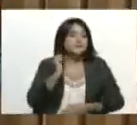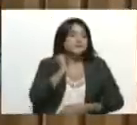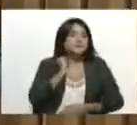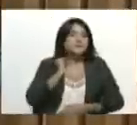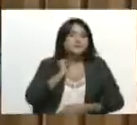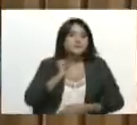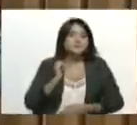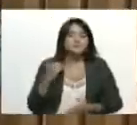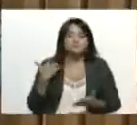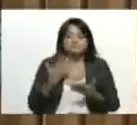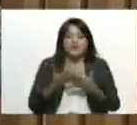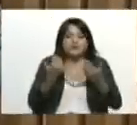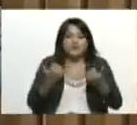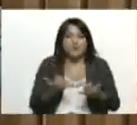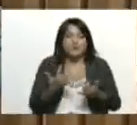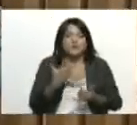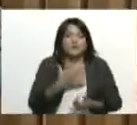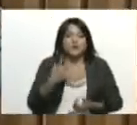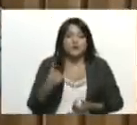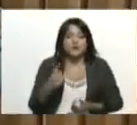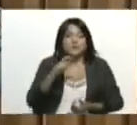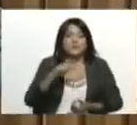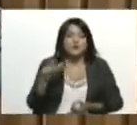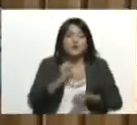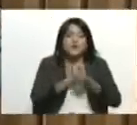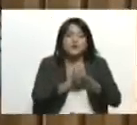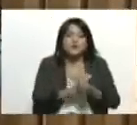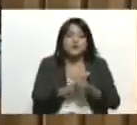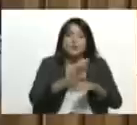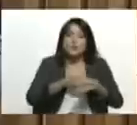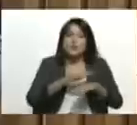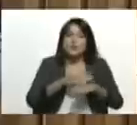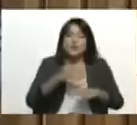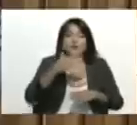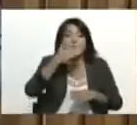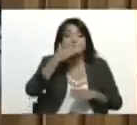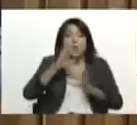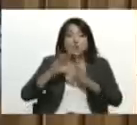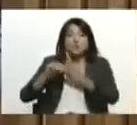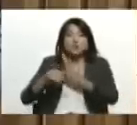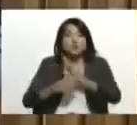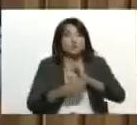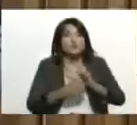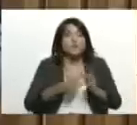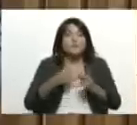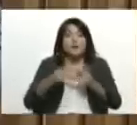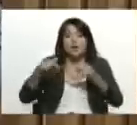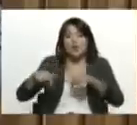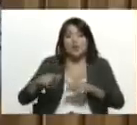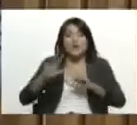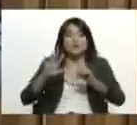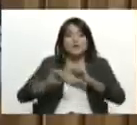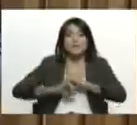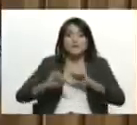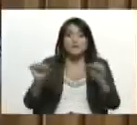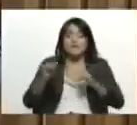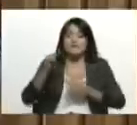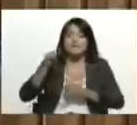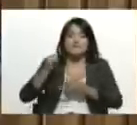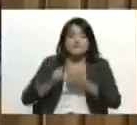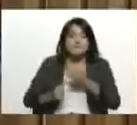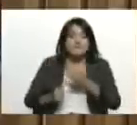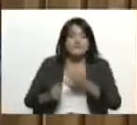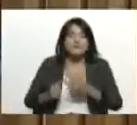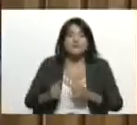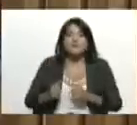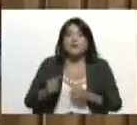suman 51 personas detenidas por estas tramas de corrupción así como también recordó que el día de hoy a las seis de la mañana terminó la audiencia preliminar